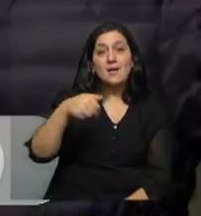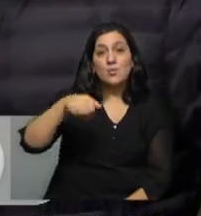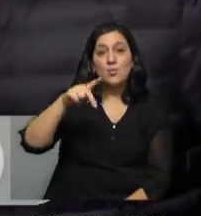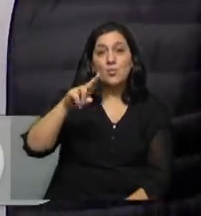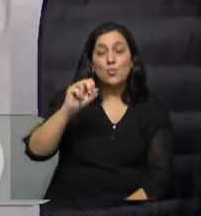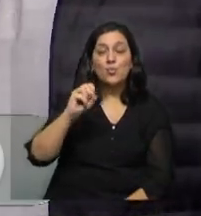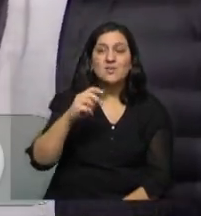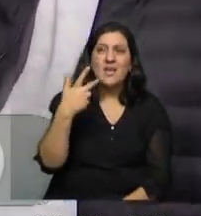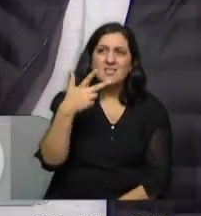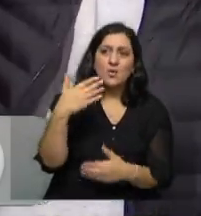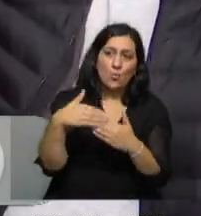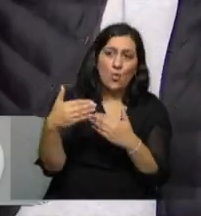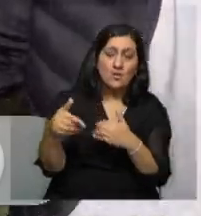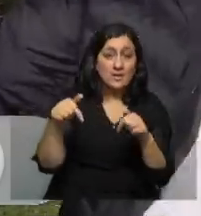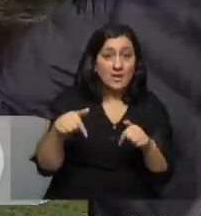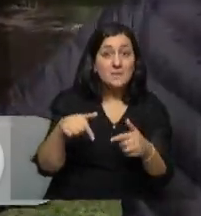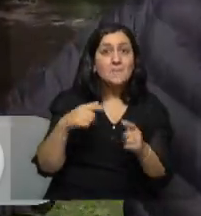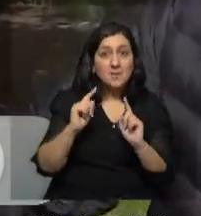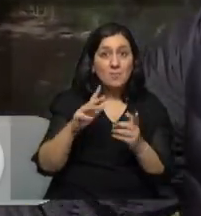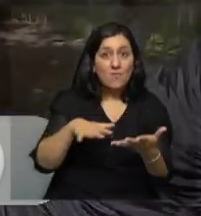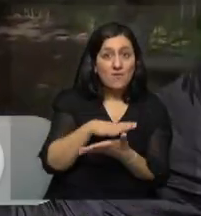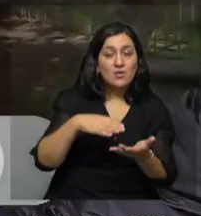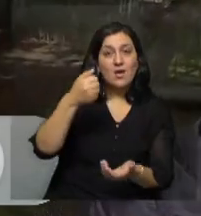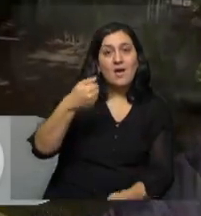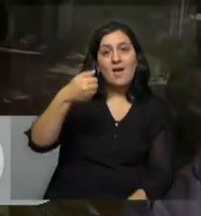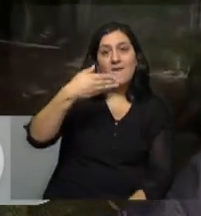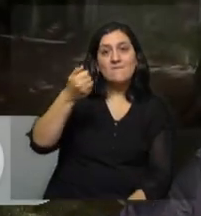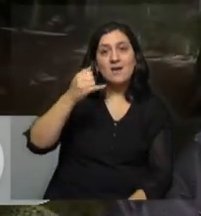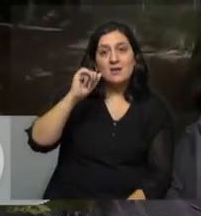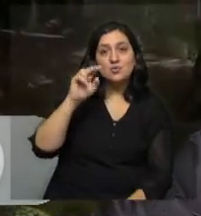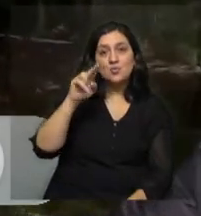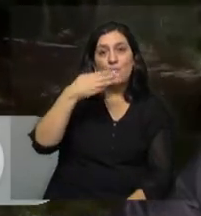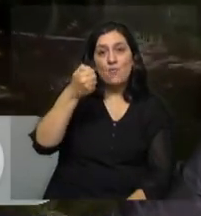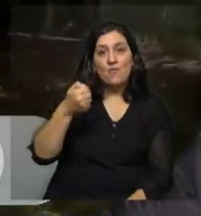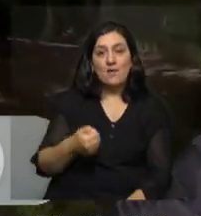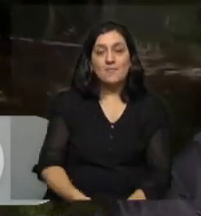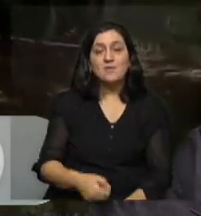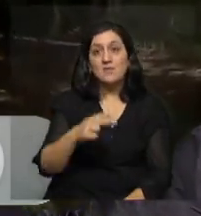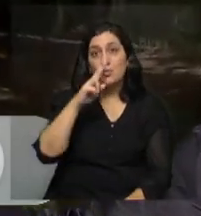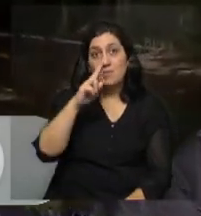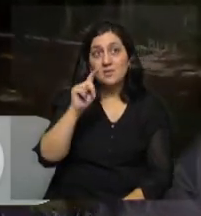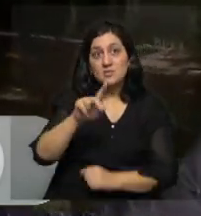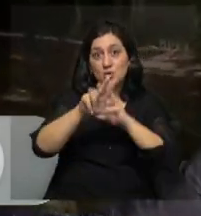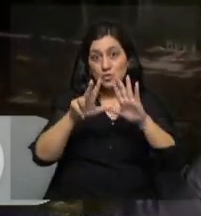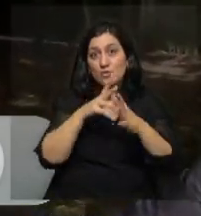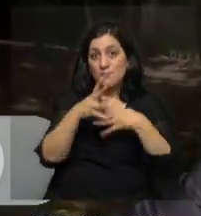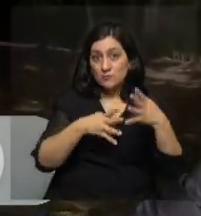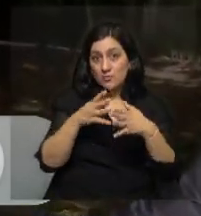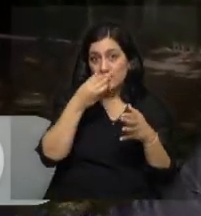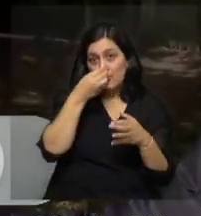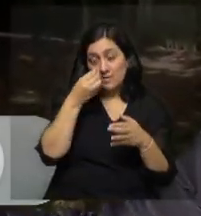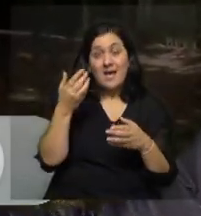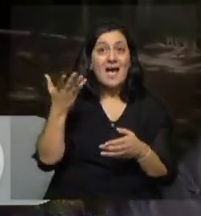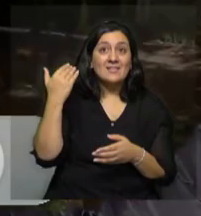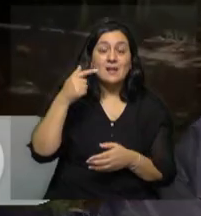está ubicado a 3 cuadras de acá, mismo en el barrio Ayubá, y bueno, desde 2018 que lo estamos gestionando, antes como plan piloto, ahora ya funciona como